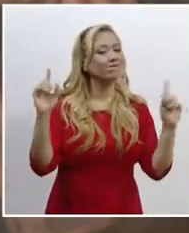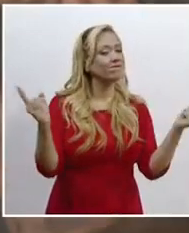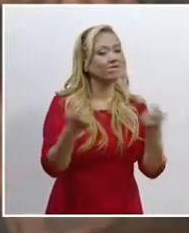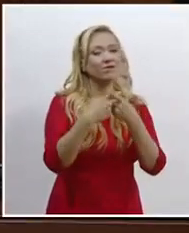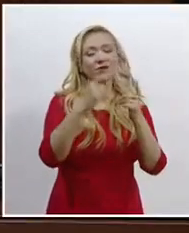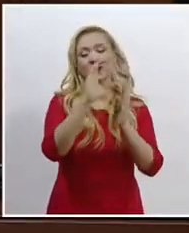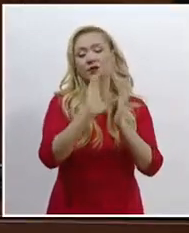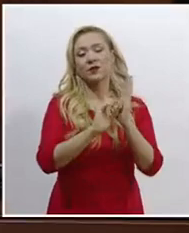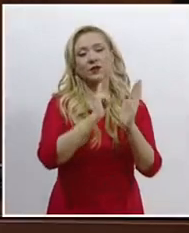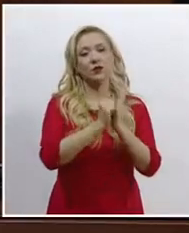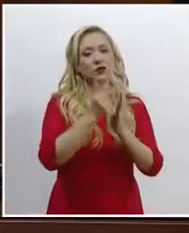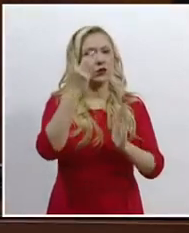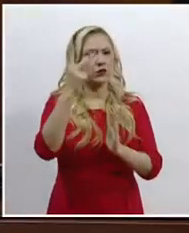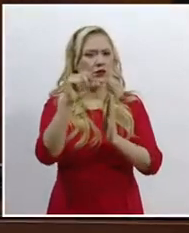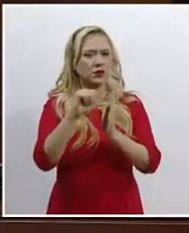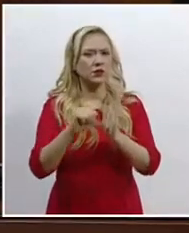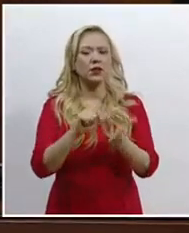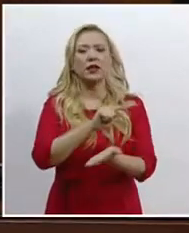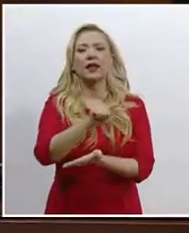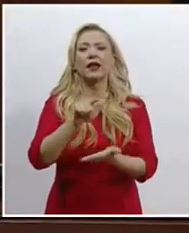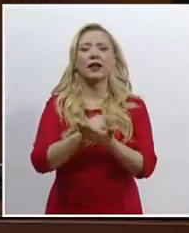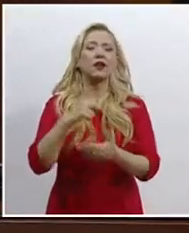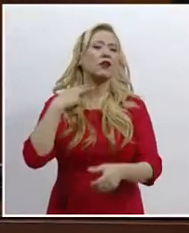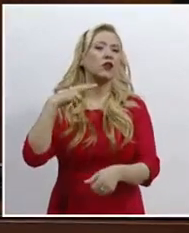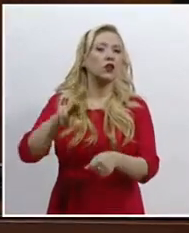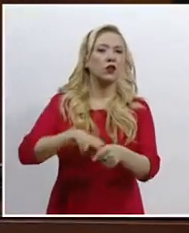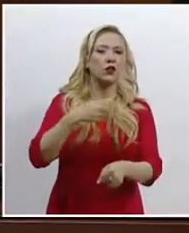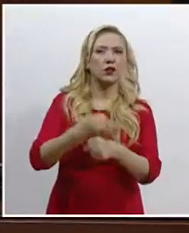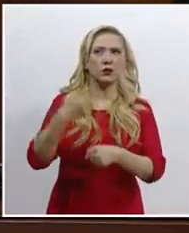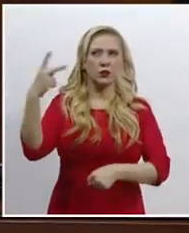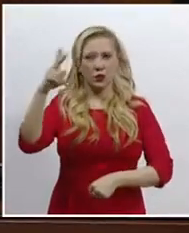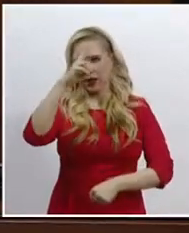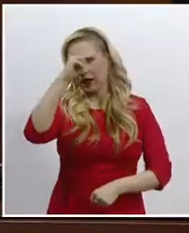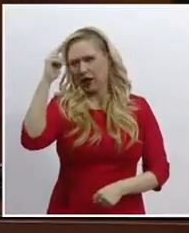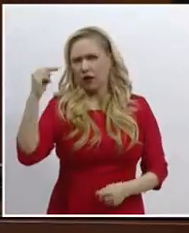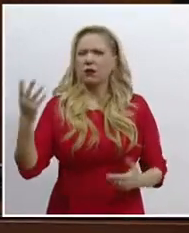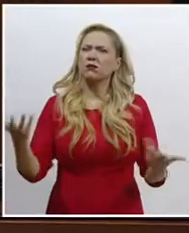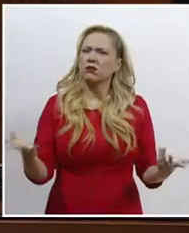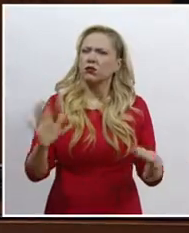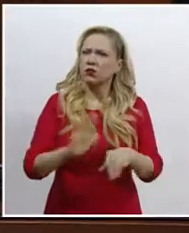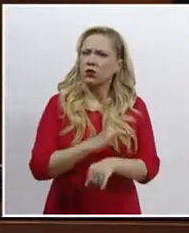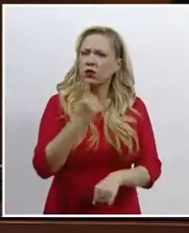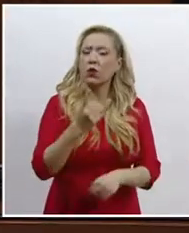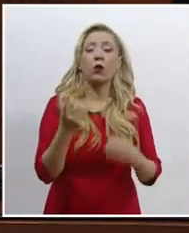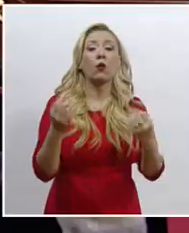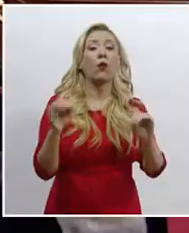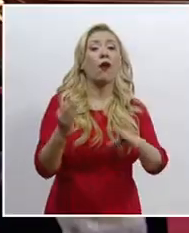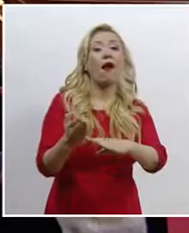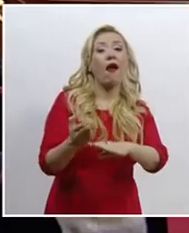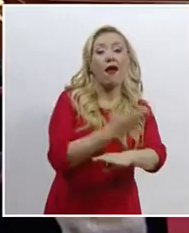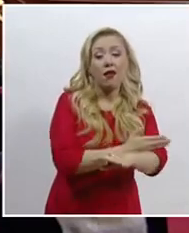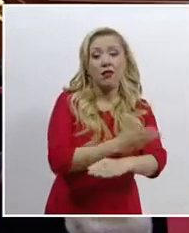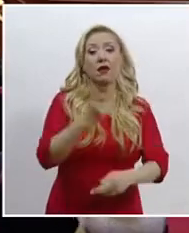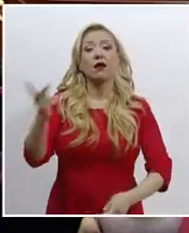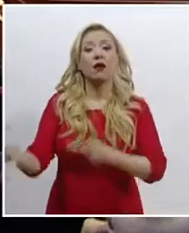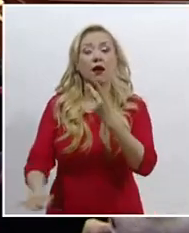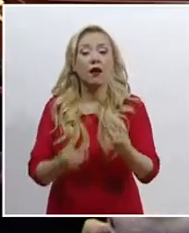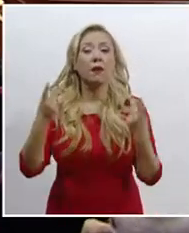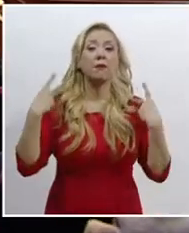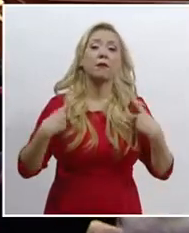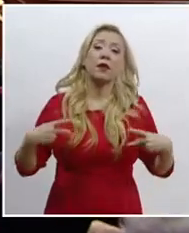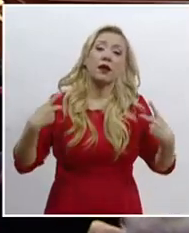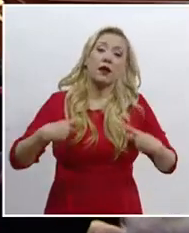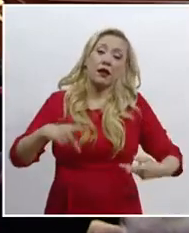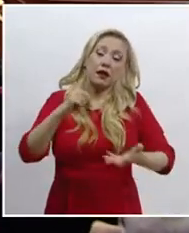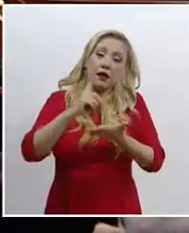inconstitucionalidad de 2 artículos de la Ley del Notariado de Nayarit. Esto porque no se realizó la consulta previa a personas